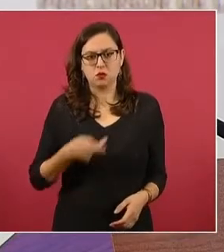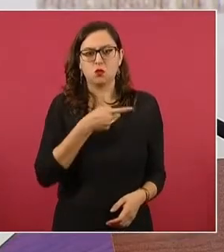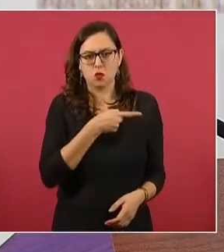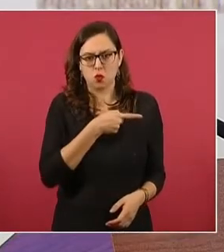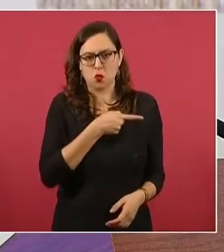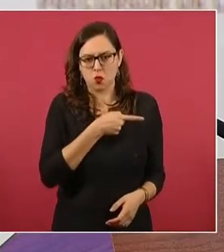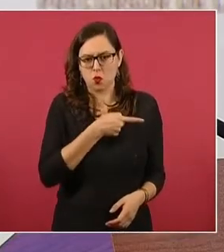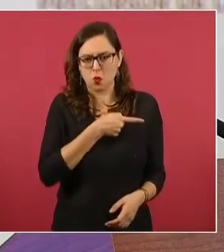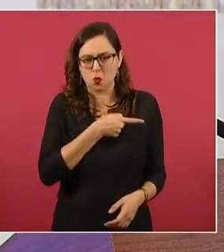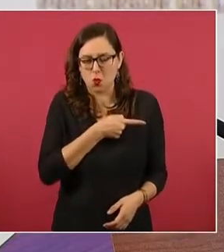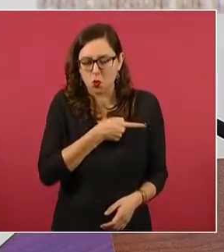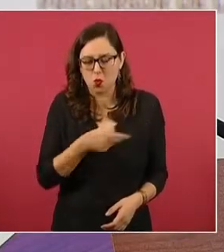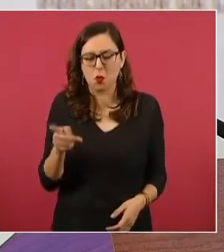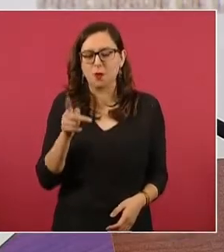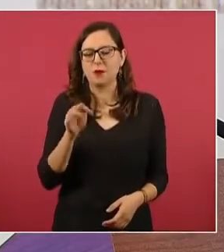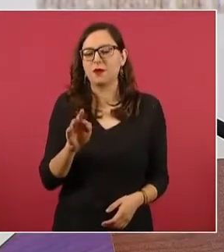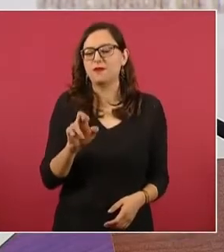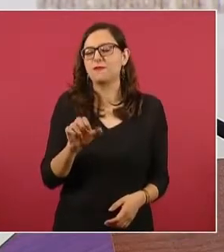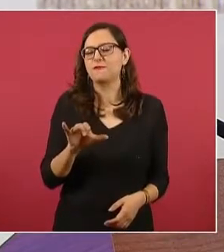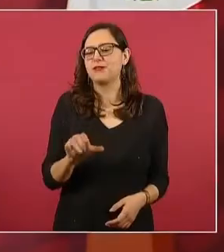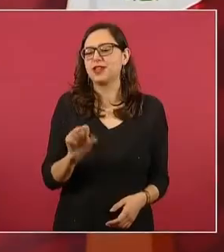para que haya